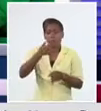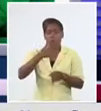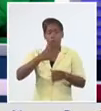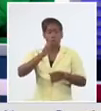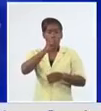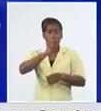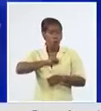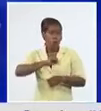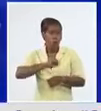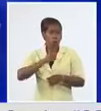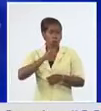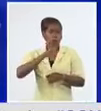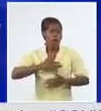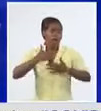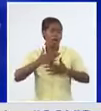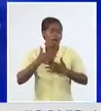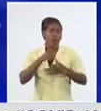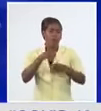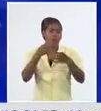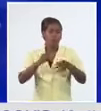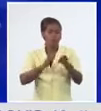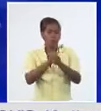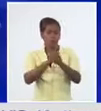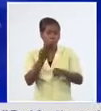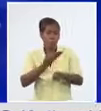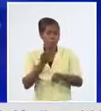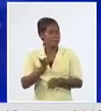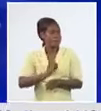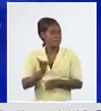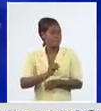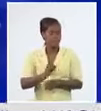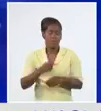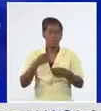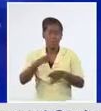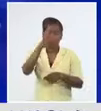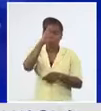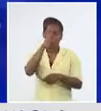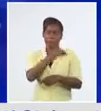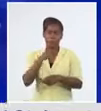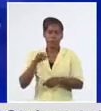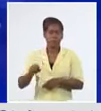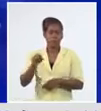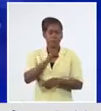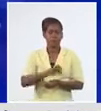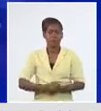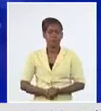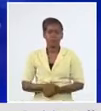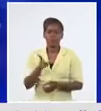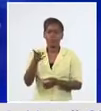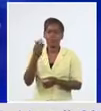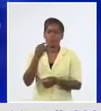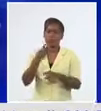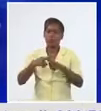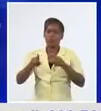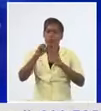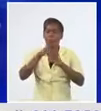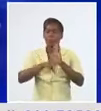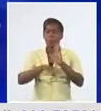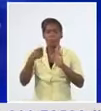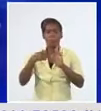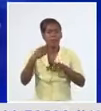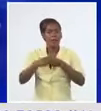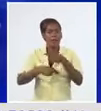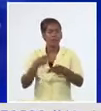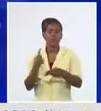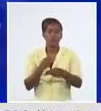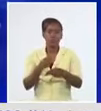otras medidas, doctora, cuando nos quedan algunos minutos ya para finalizar nuestra transmisión, qué otras medidas implementar? Ya usted ha